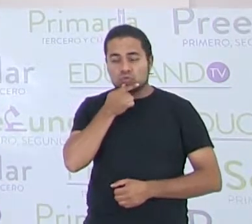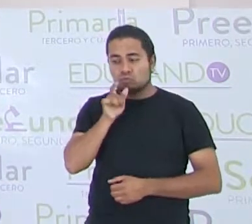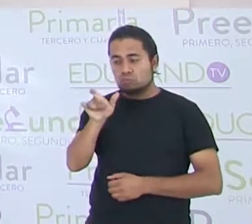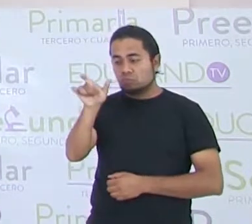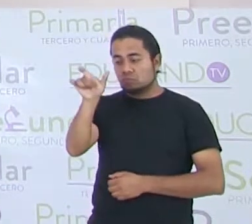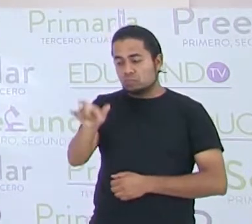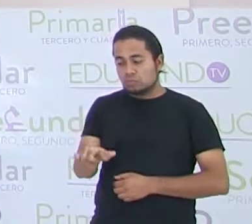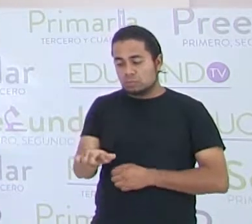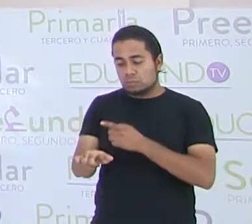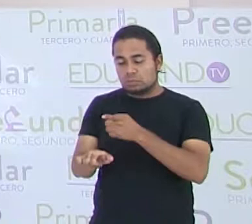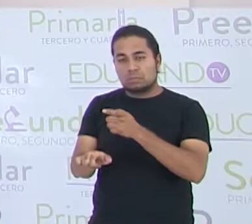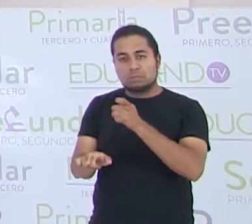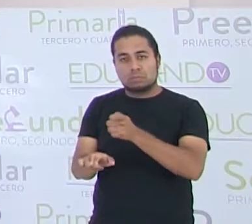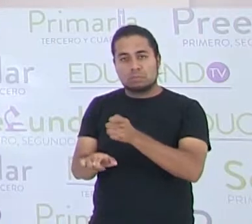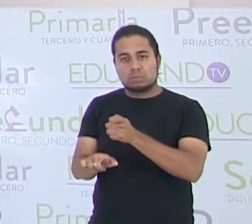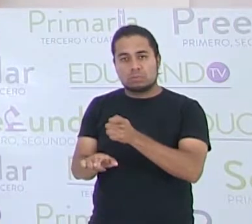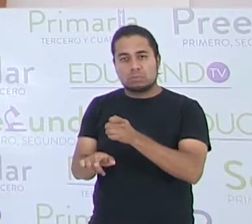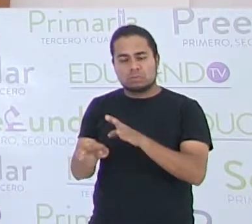que era